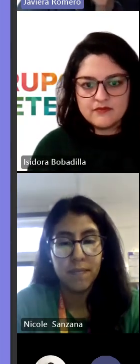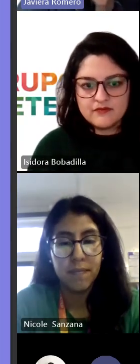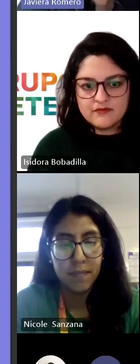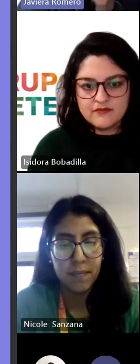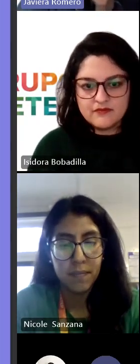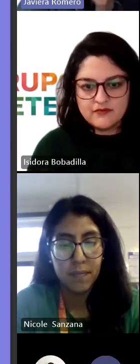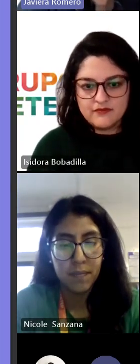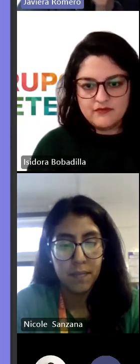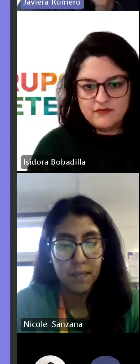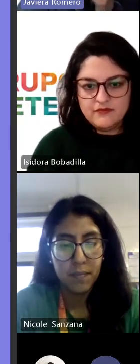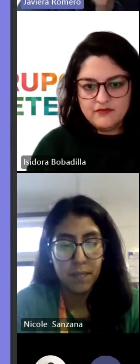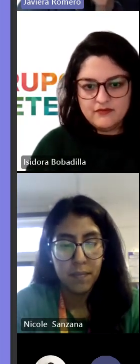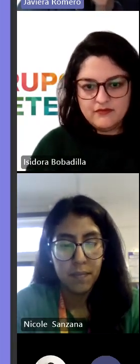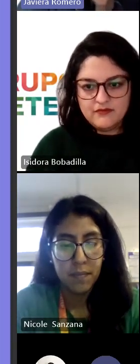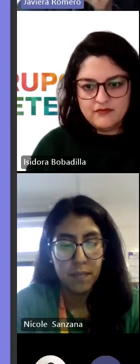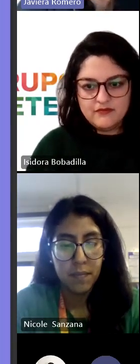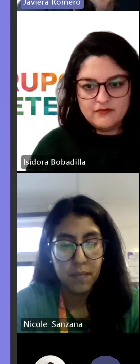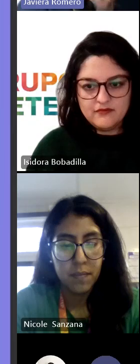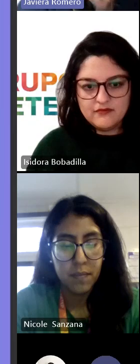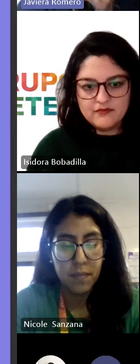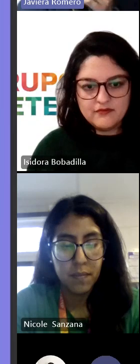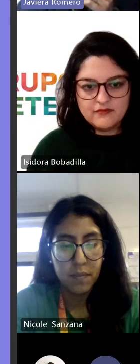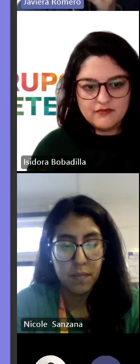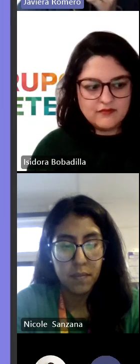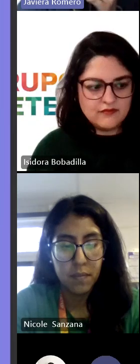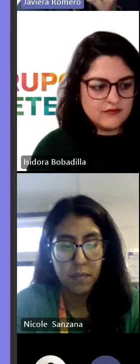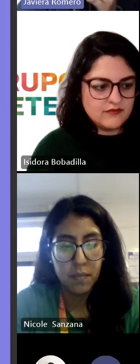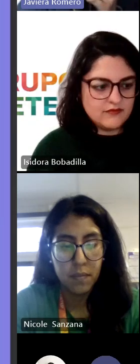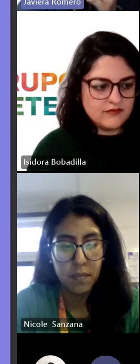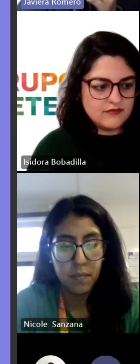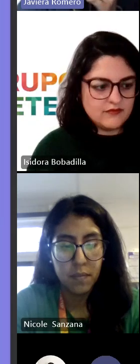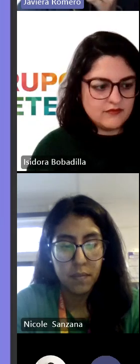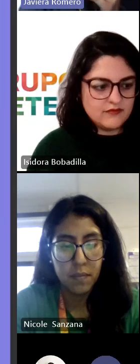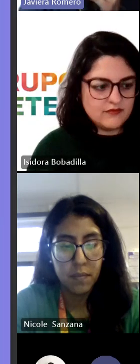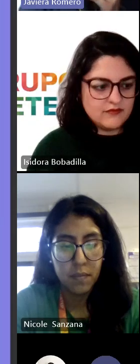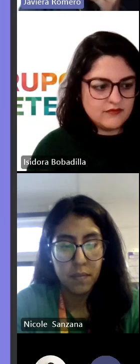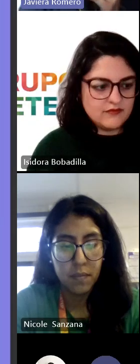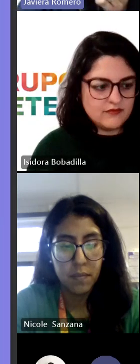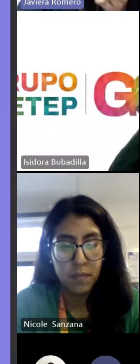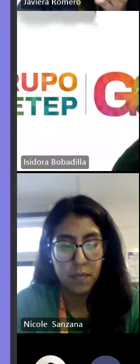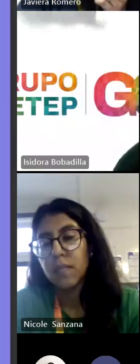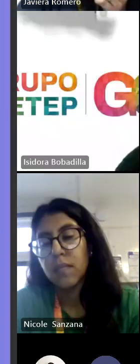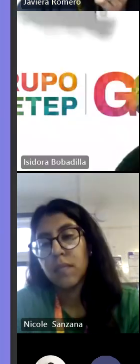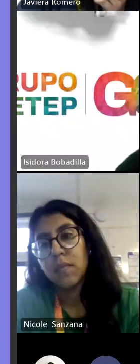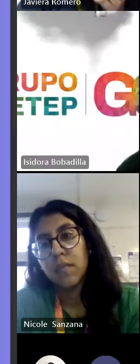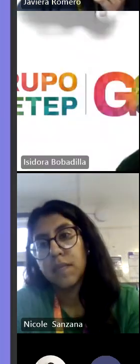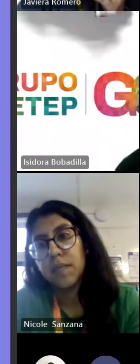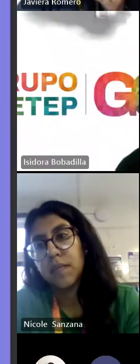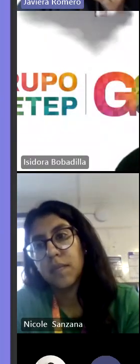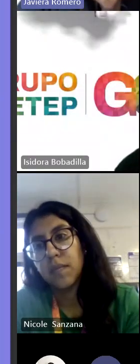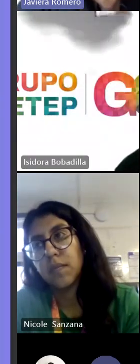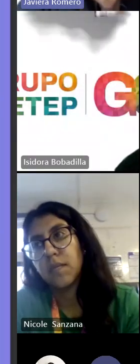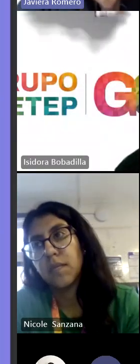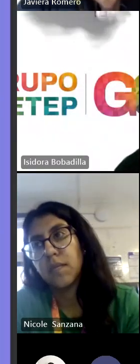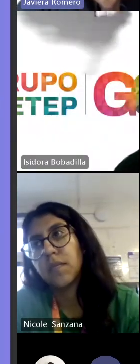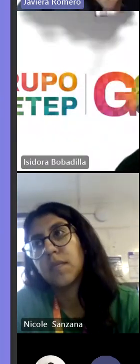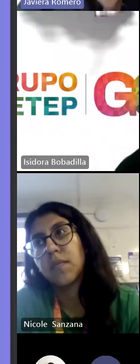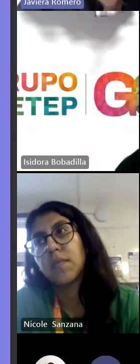en Grupo CETEP nuestra visión es acercar la salud mental y el bienestar a las personas.